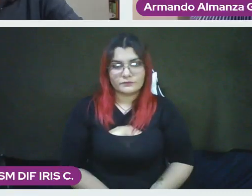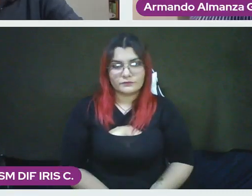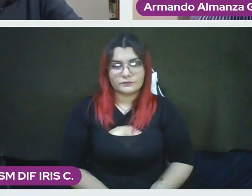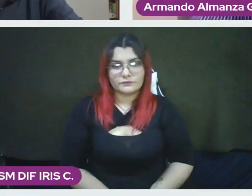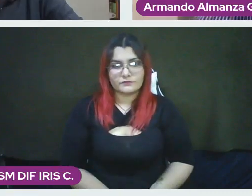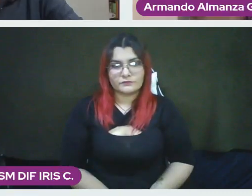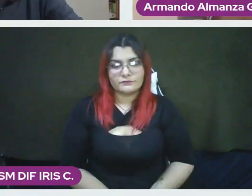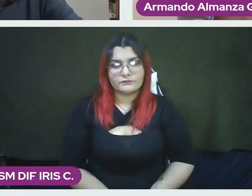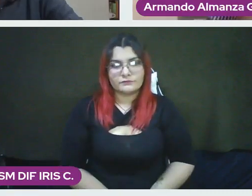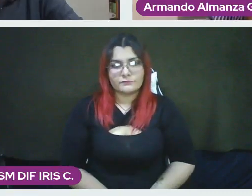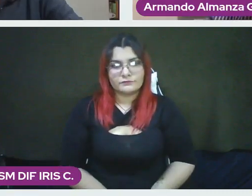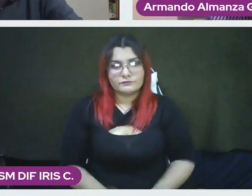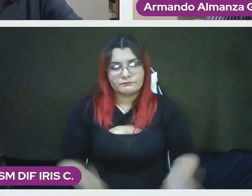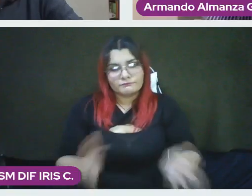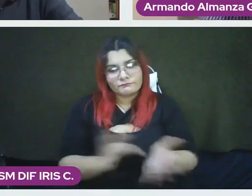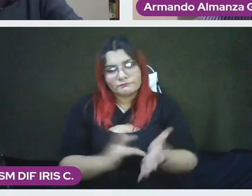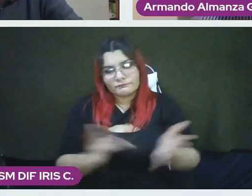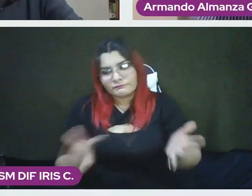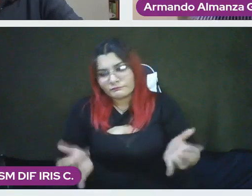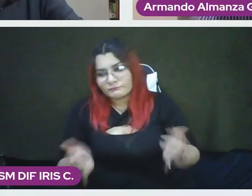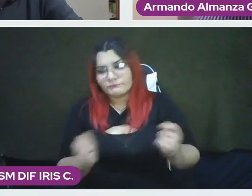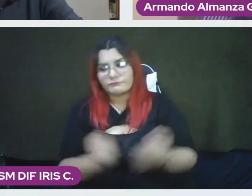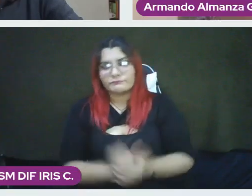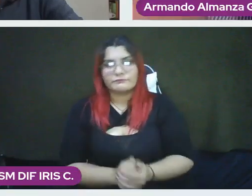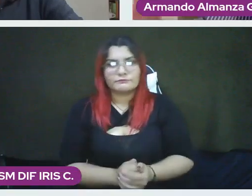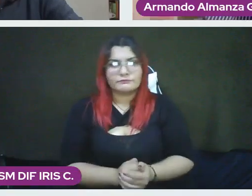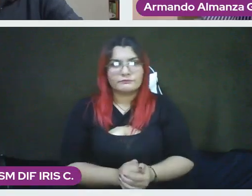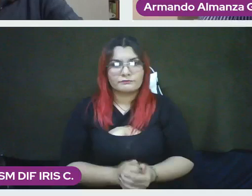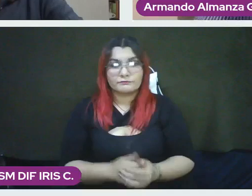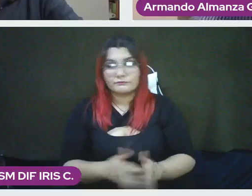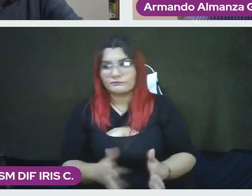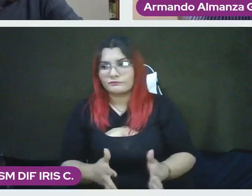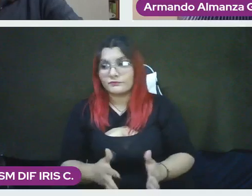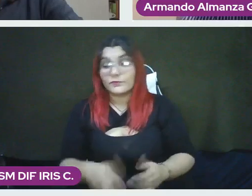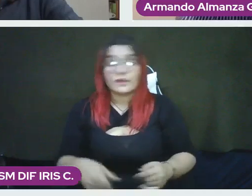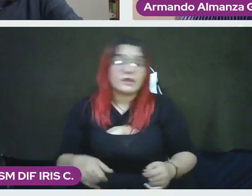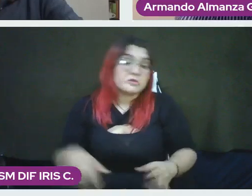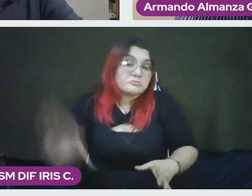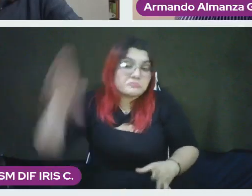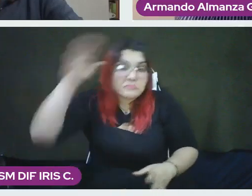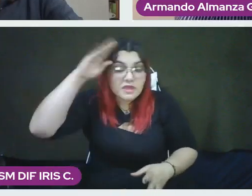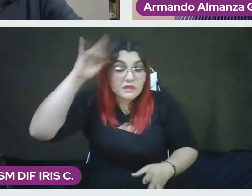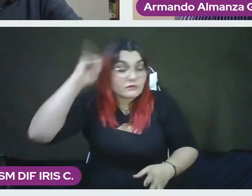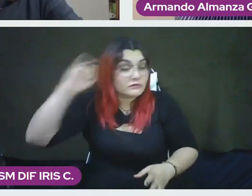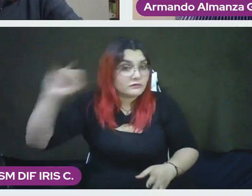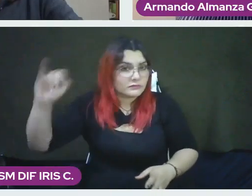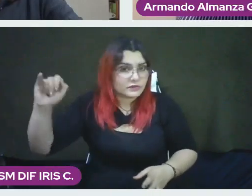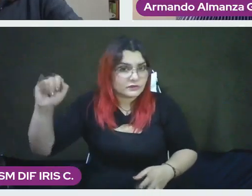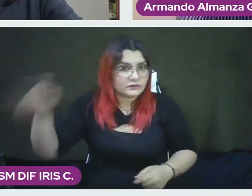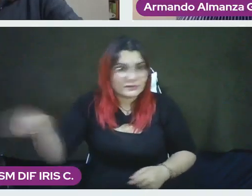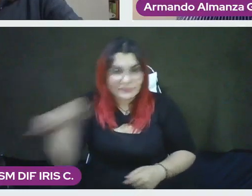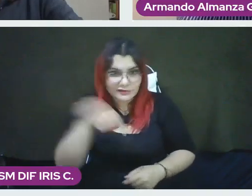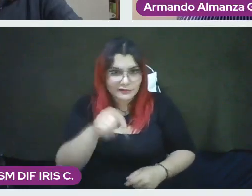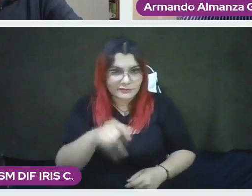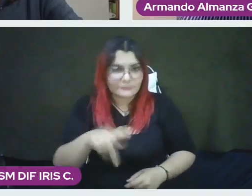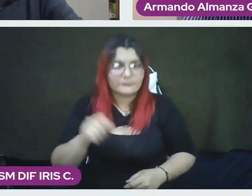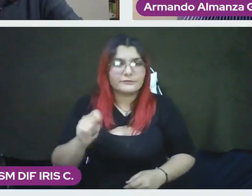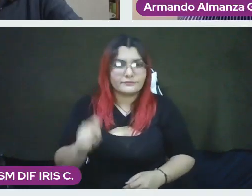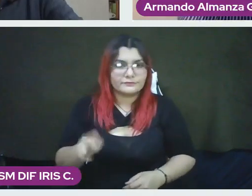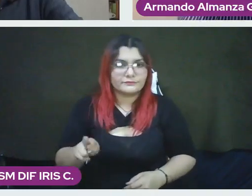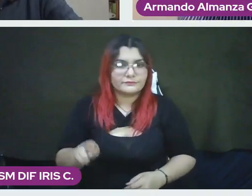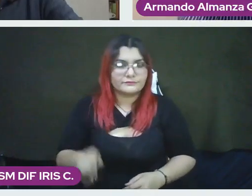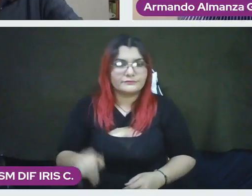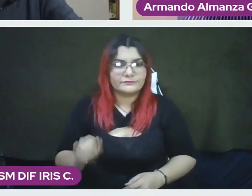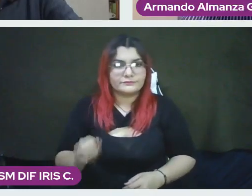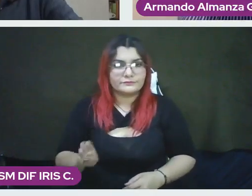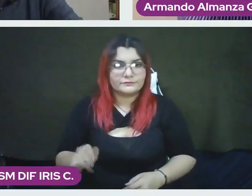tabúes, que solamente se dedica a ciertas cosas, abra esta enorme oportunidad y a este conocimiento